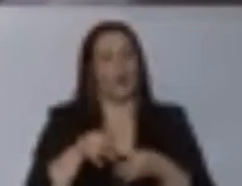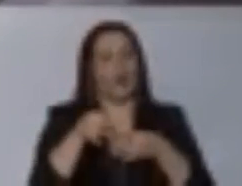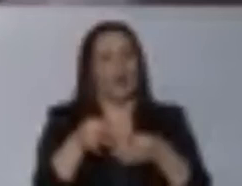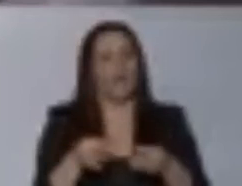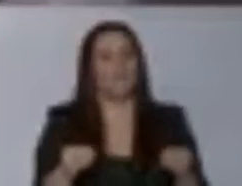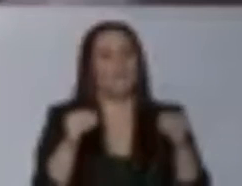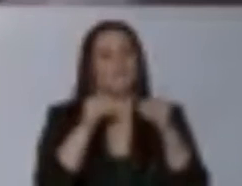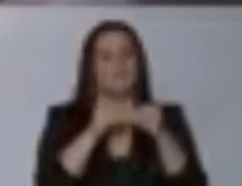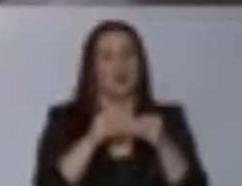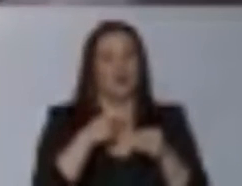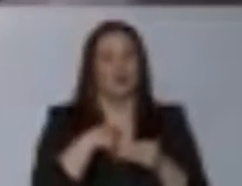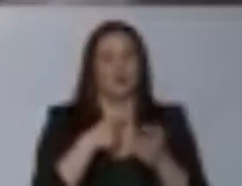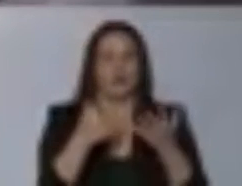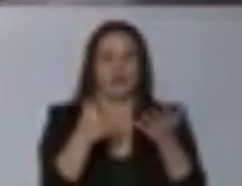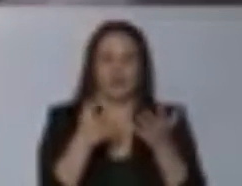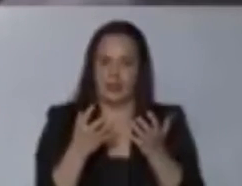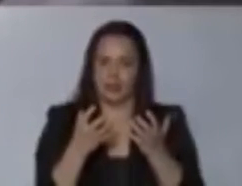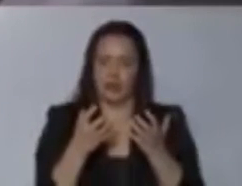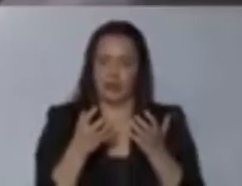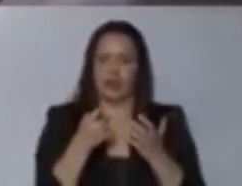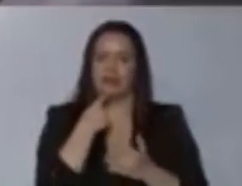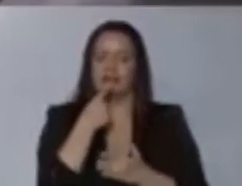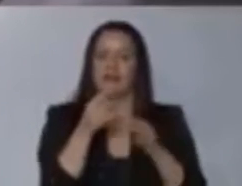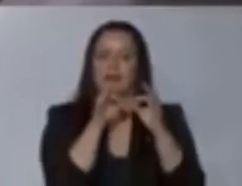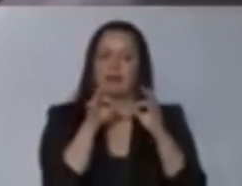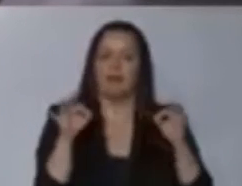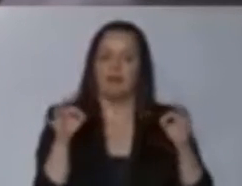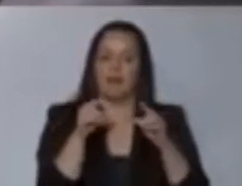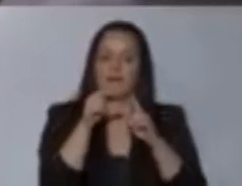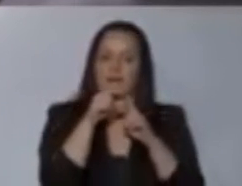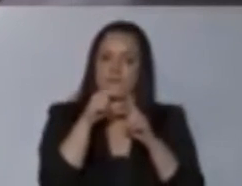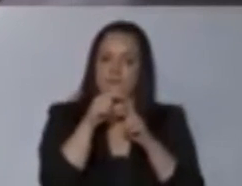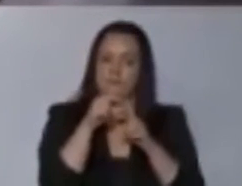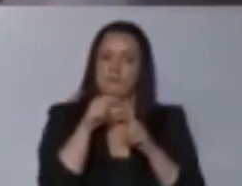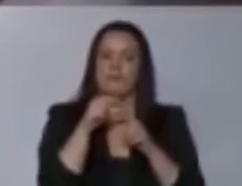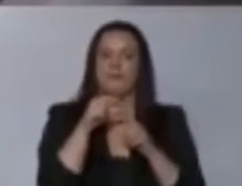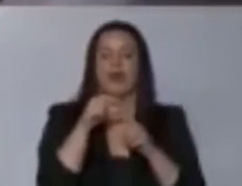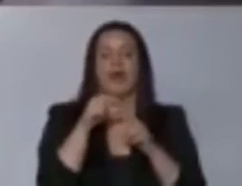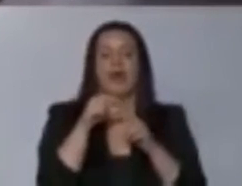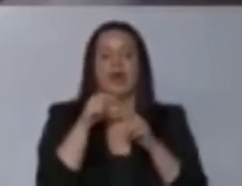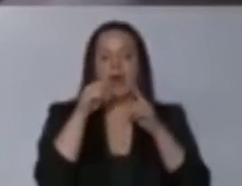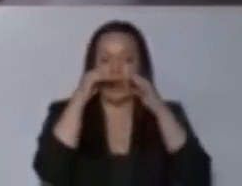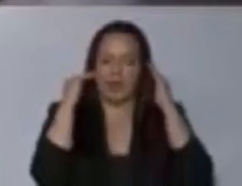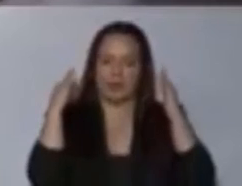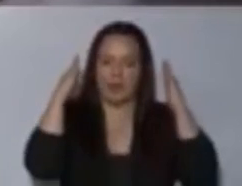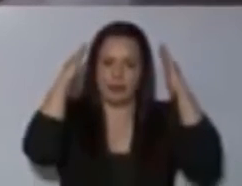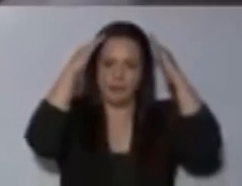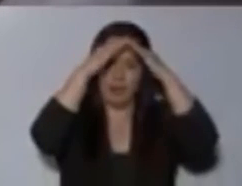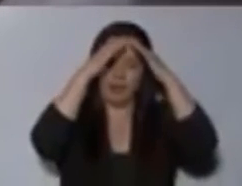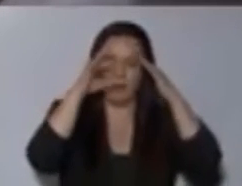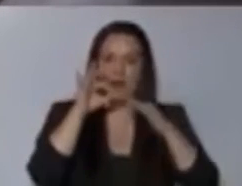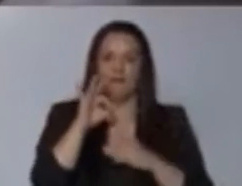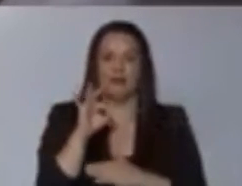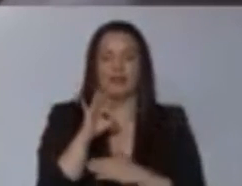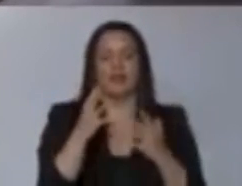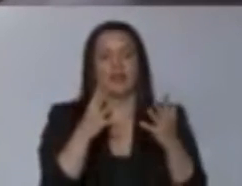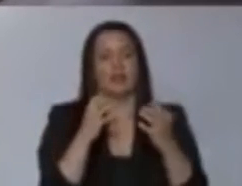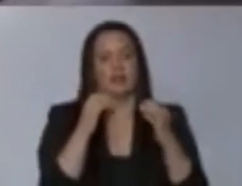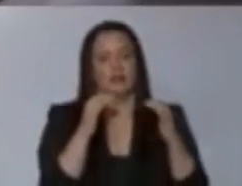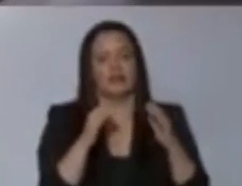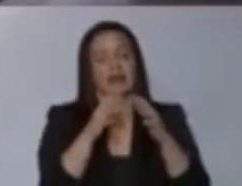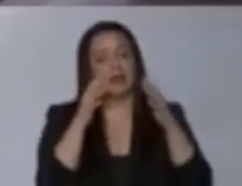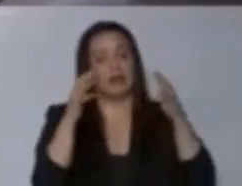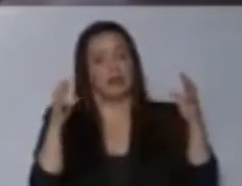citar algunas palabras del papá francisco quien quiera ser grande tendrá que servir a los demás